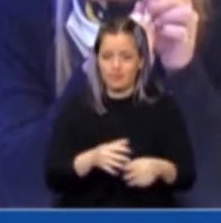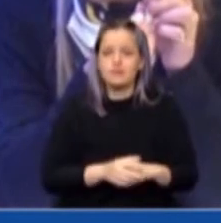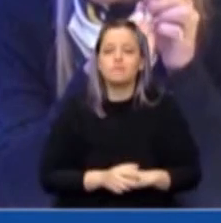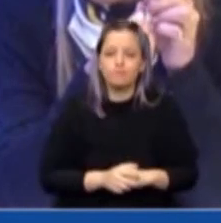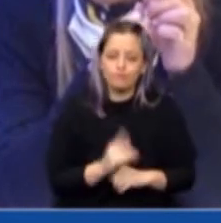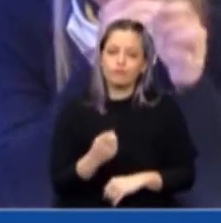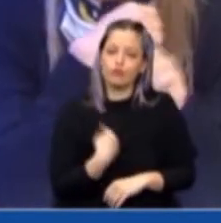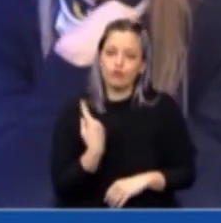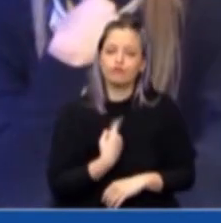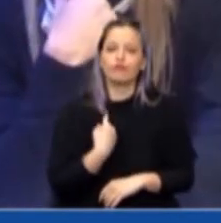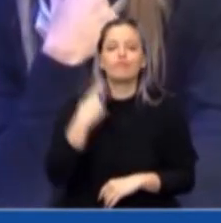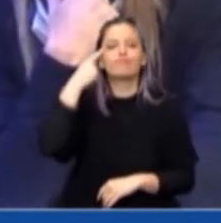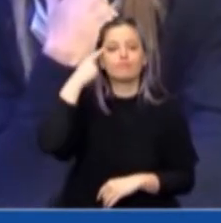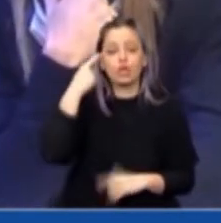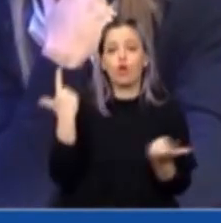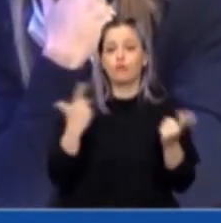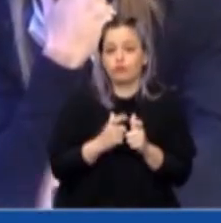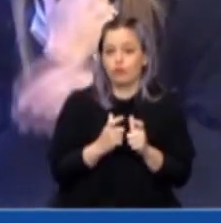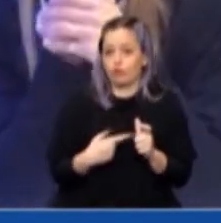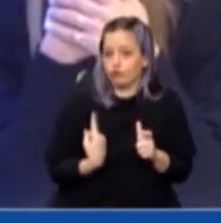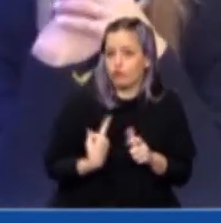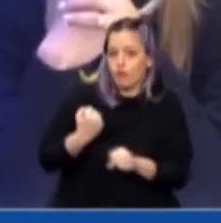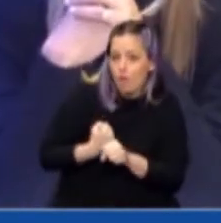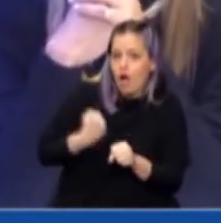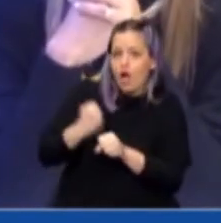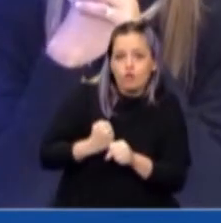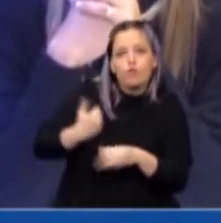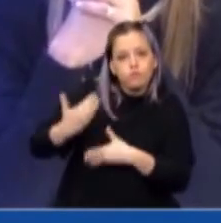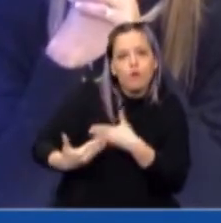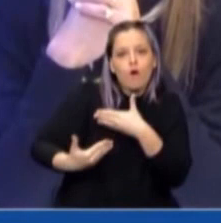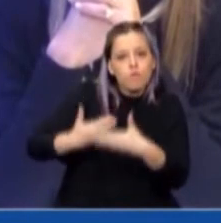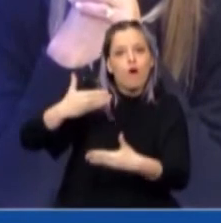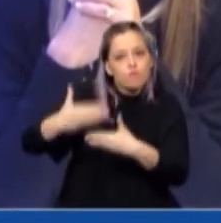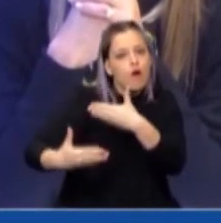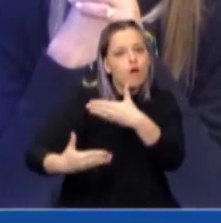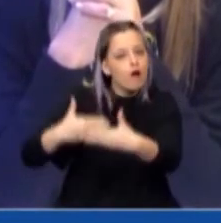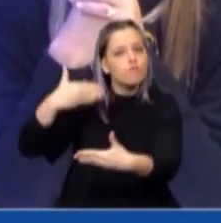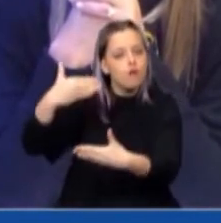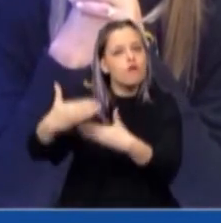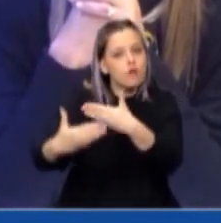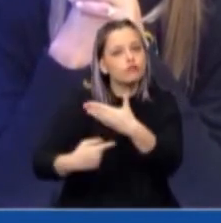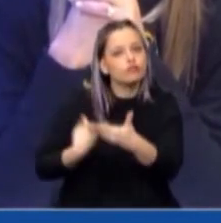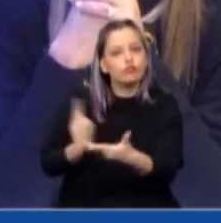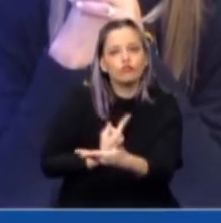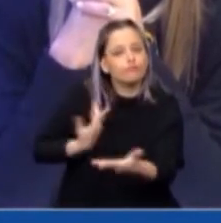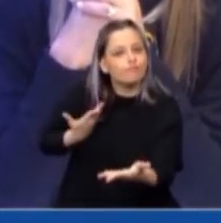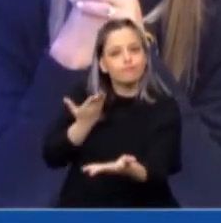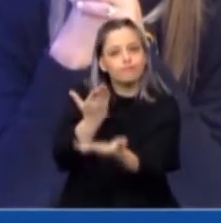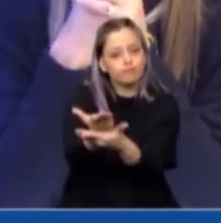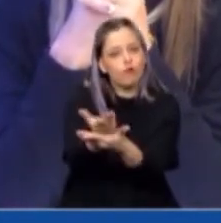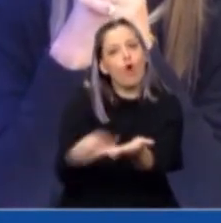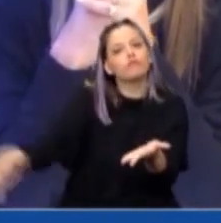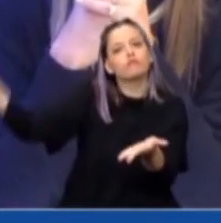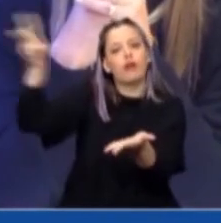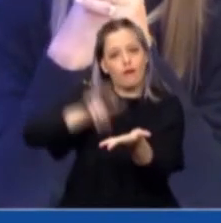viene trabajando esta comisión, vamos a pedir y acompañar que vuelva a ser